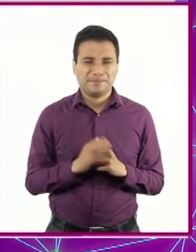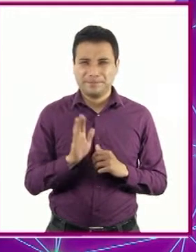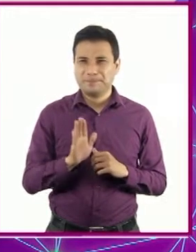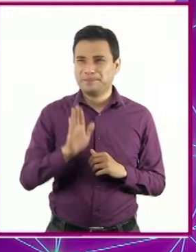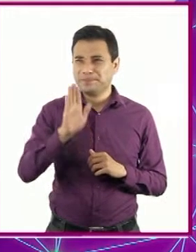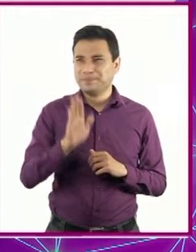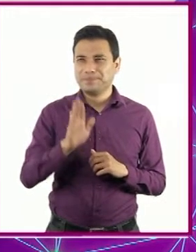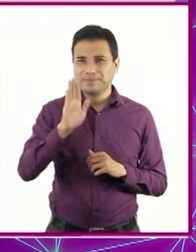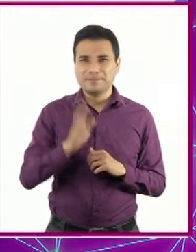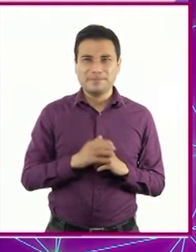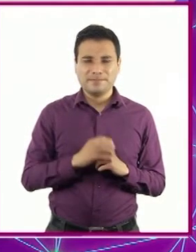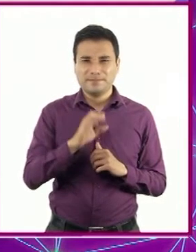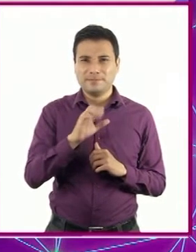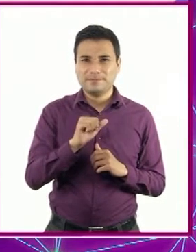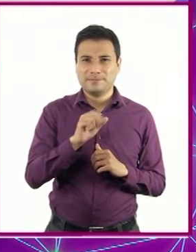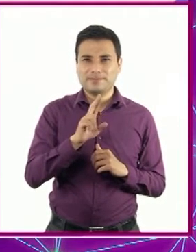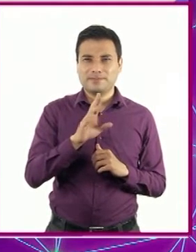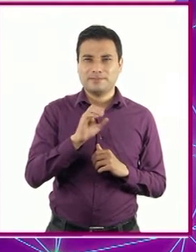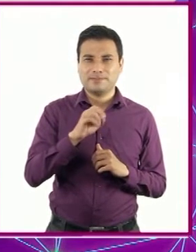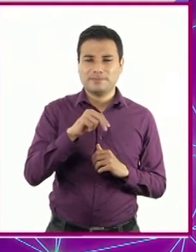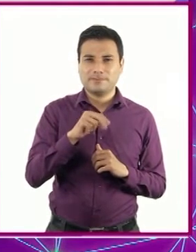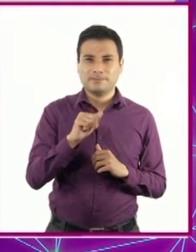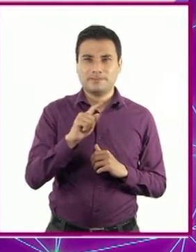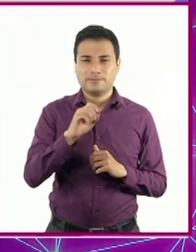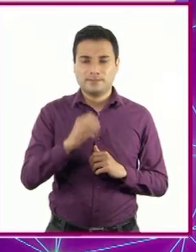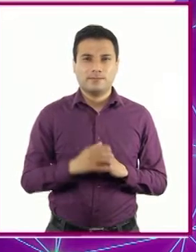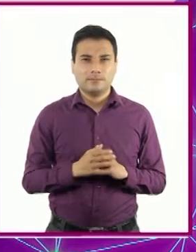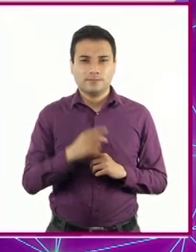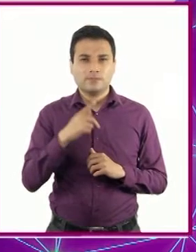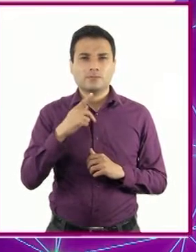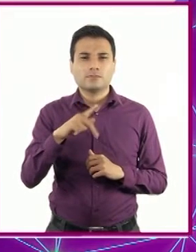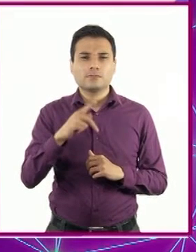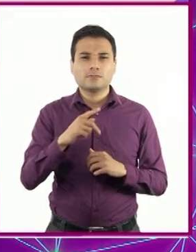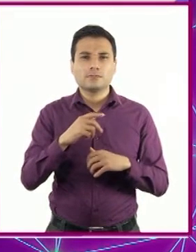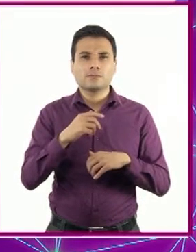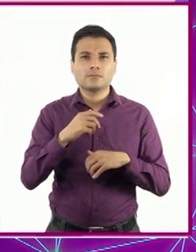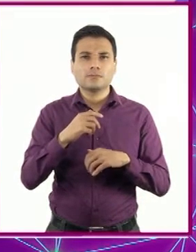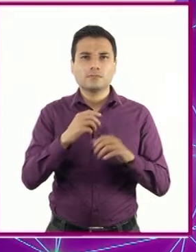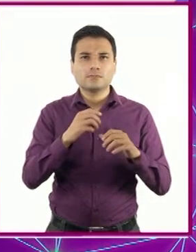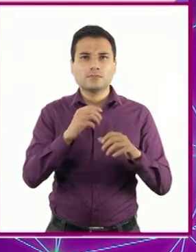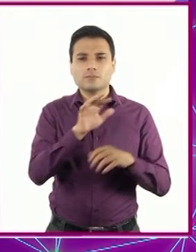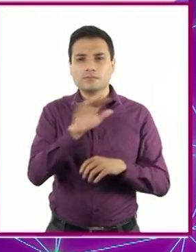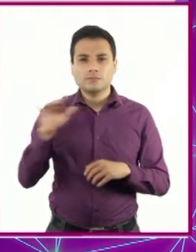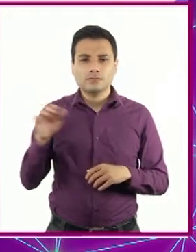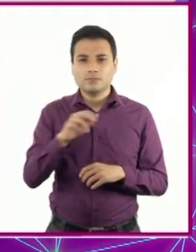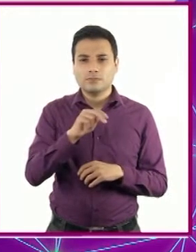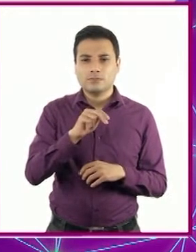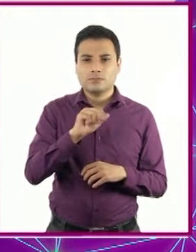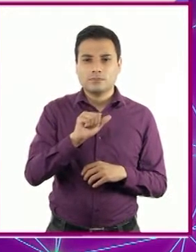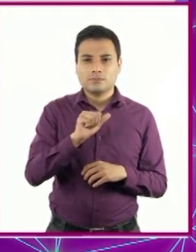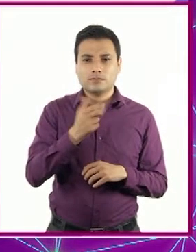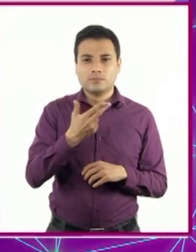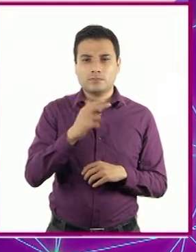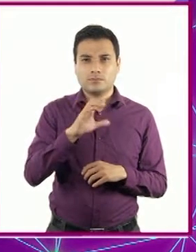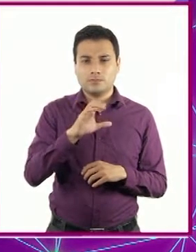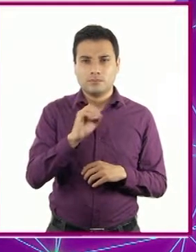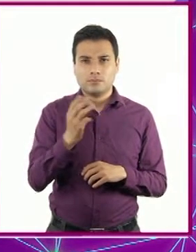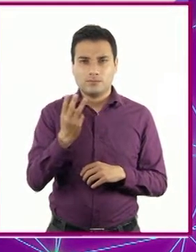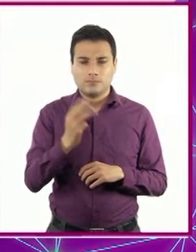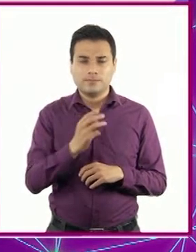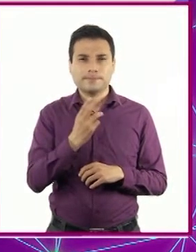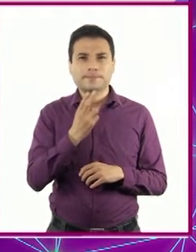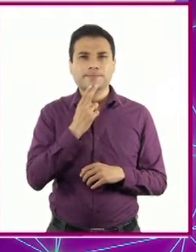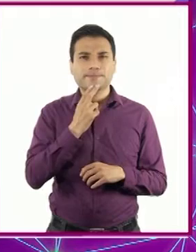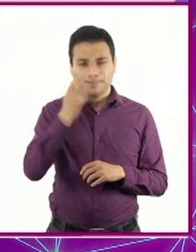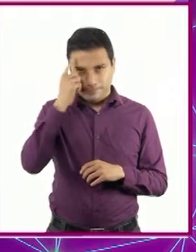al del carbonato de sodio. Su fórmula química es NaHCO3, utilizado en tratamientos